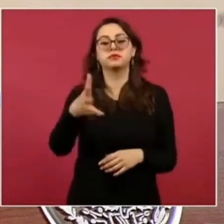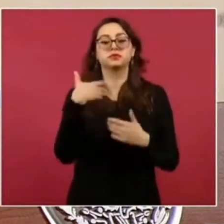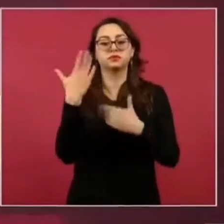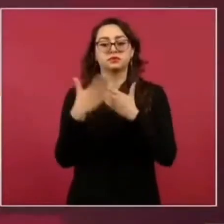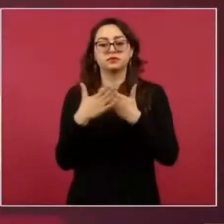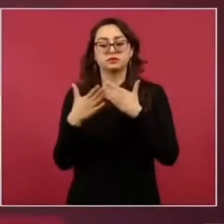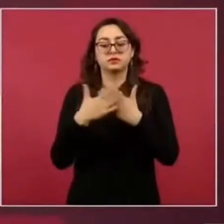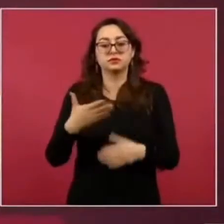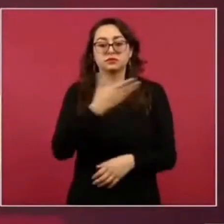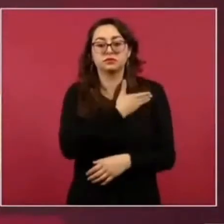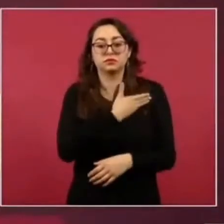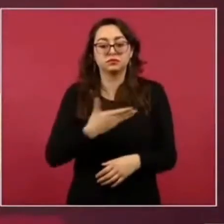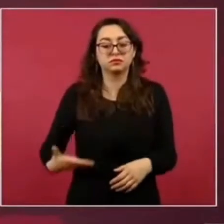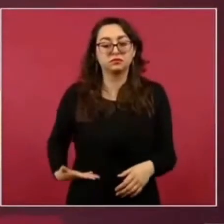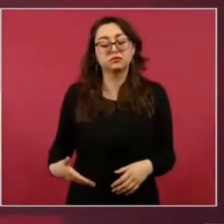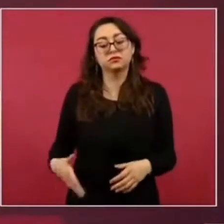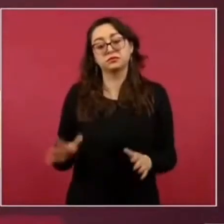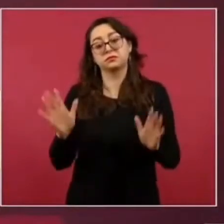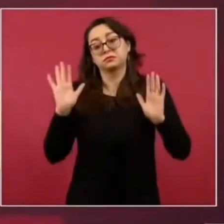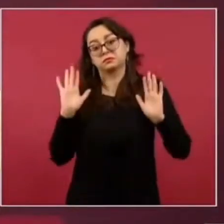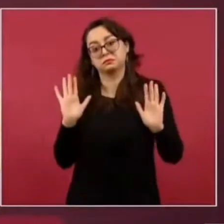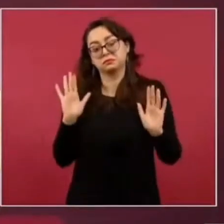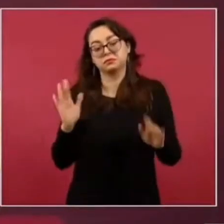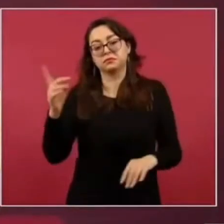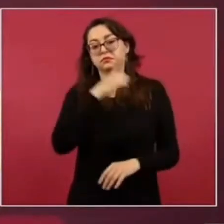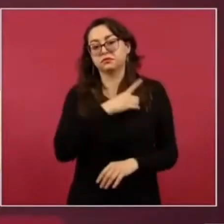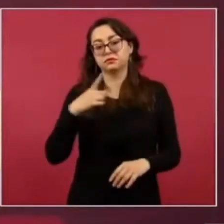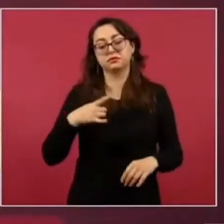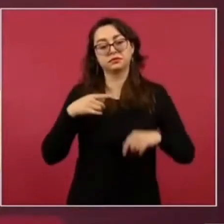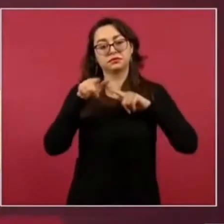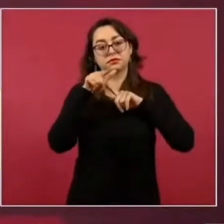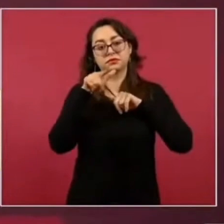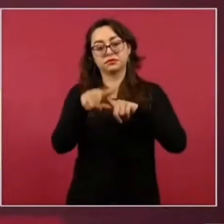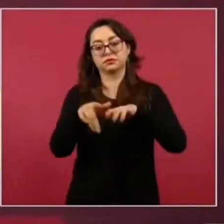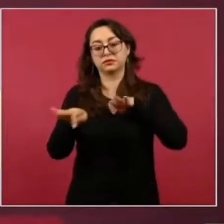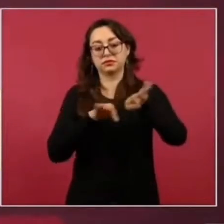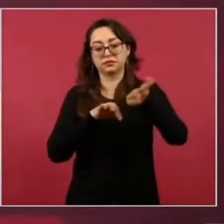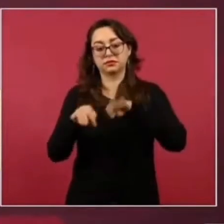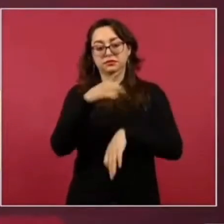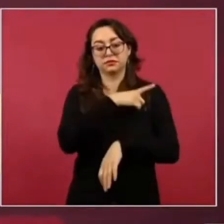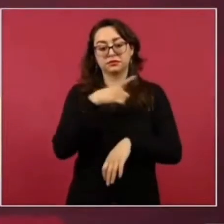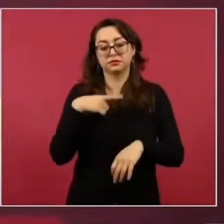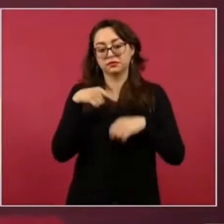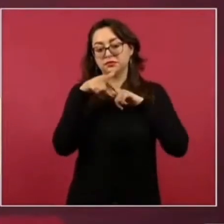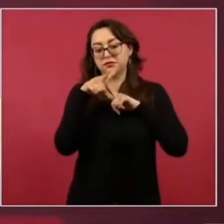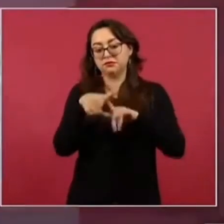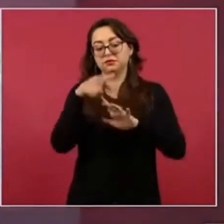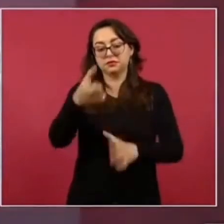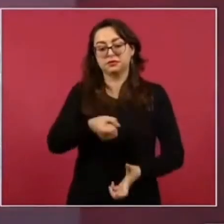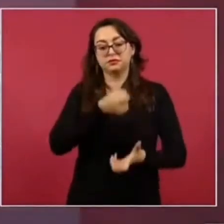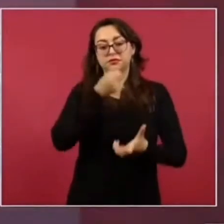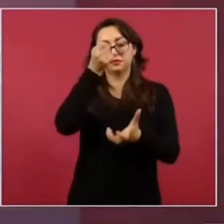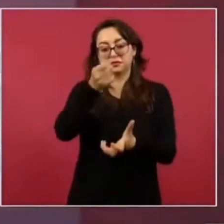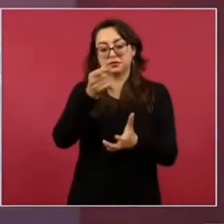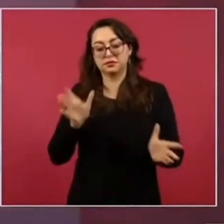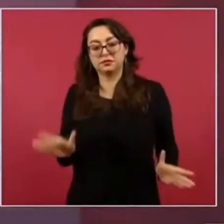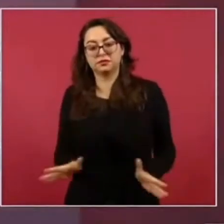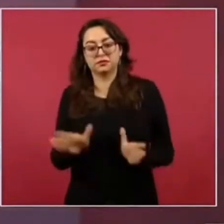tener que seguir invirtiendo porque además es un buen negocio. El petróleo,